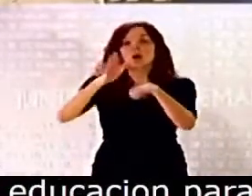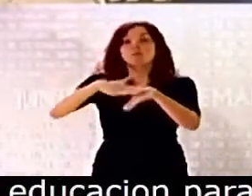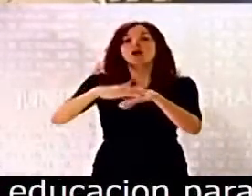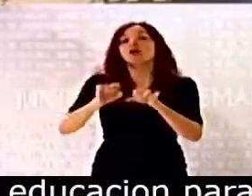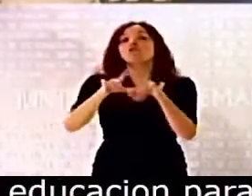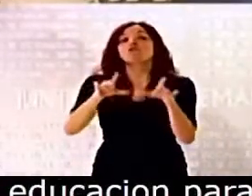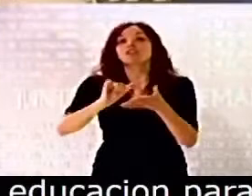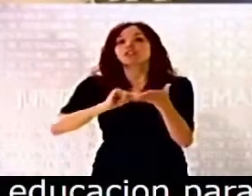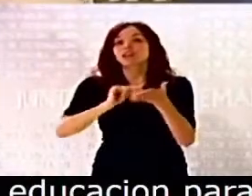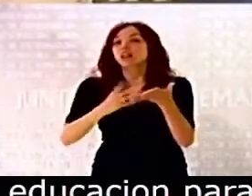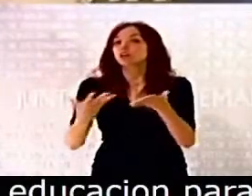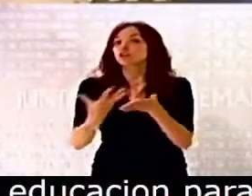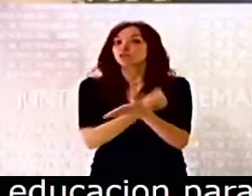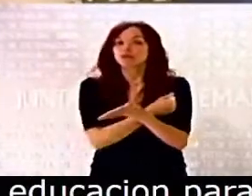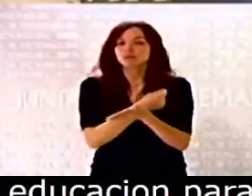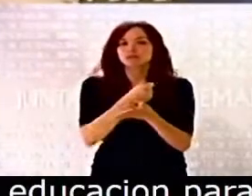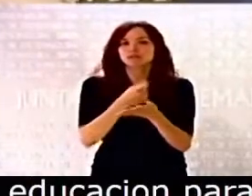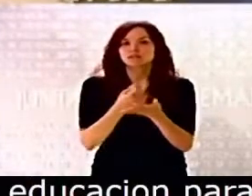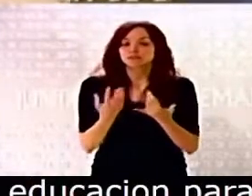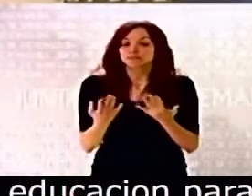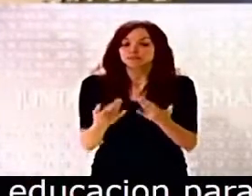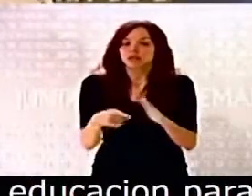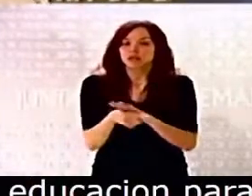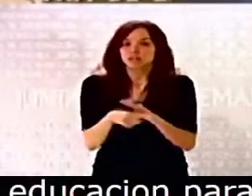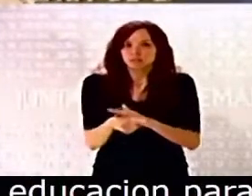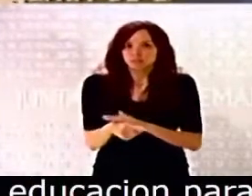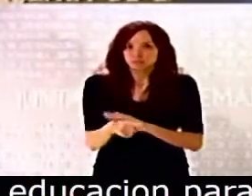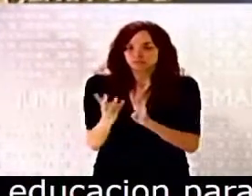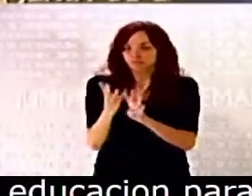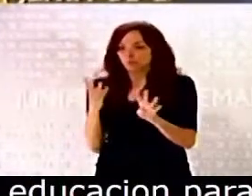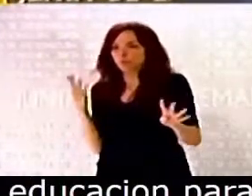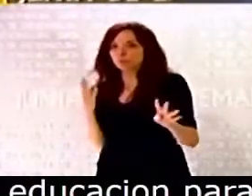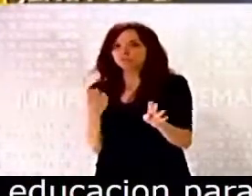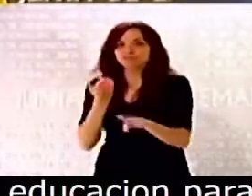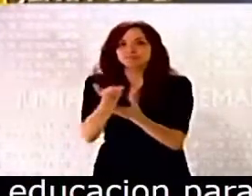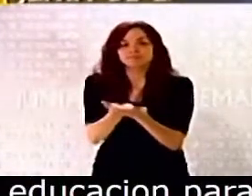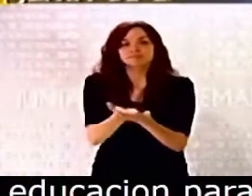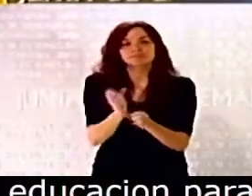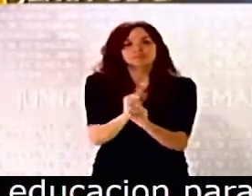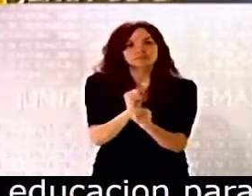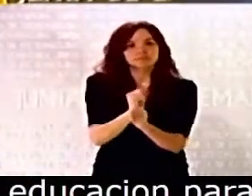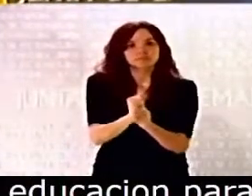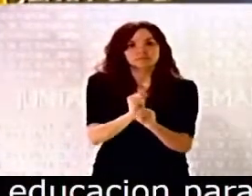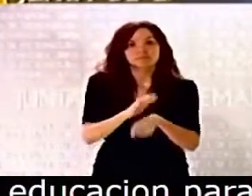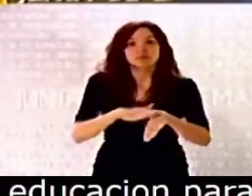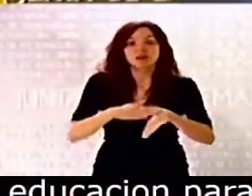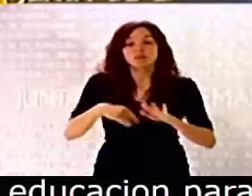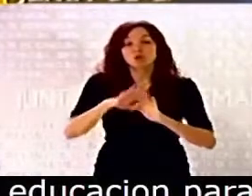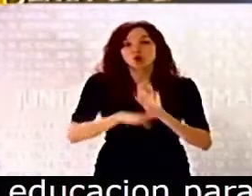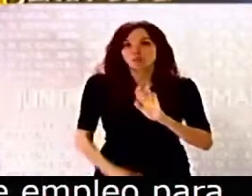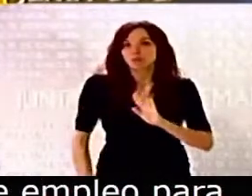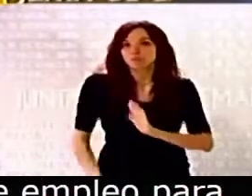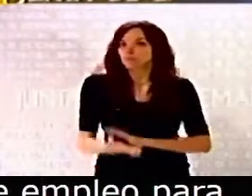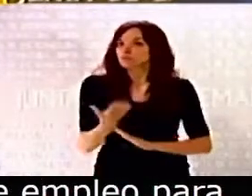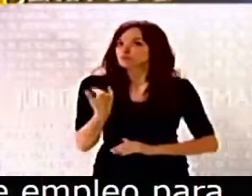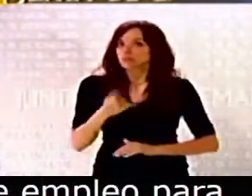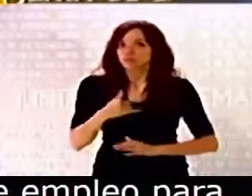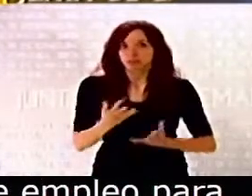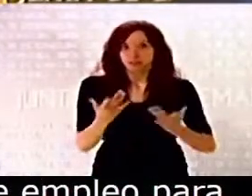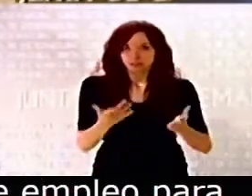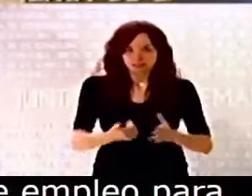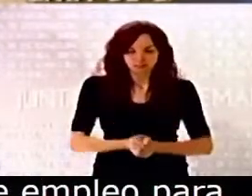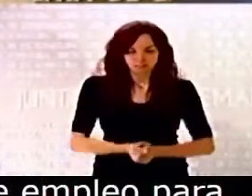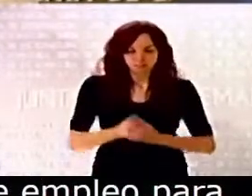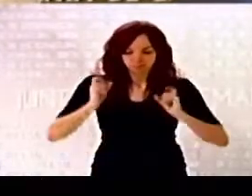SESPE agilicen en la medida de lo posible la demanda de empleo para poner en marcha este programa cuanto antes. Todo